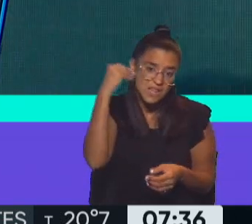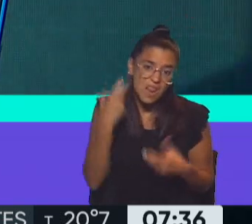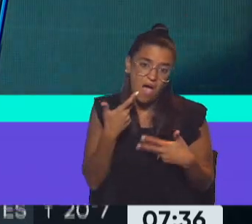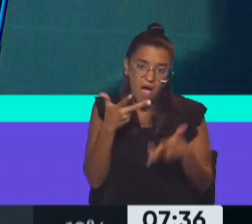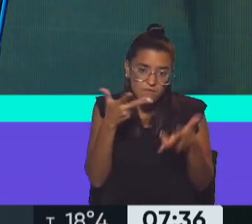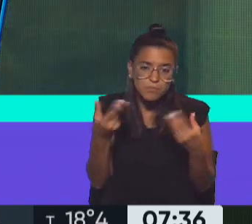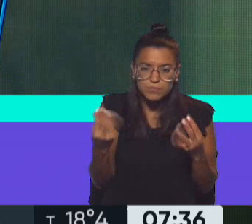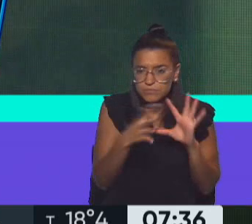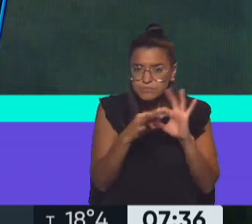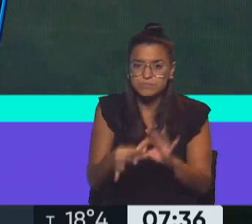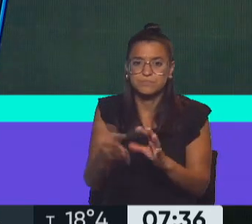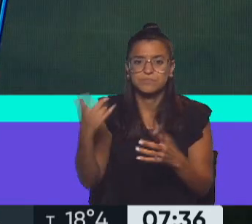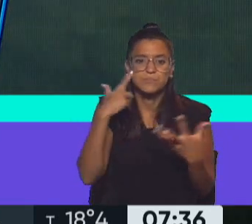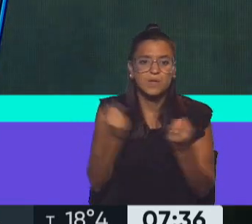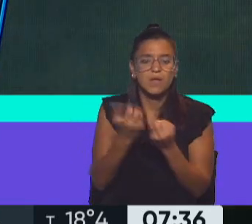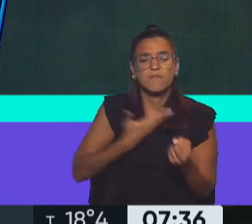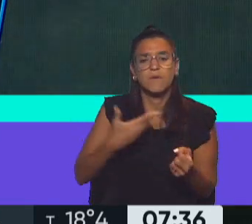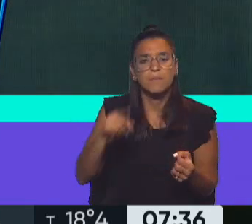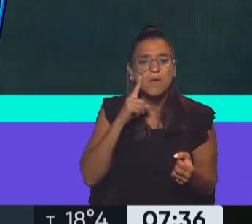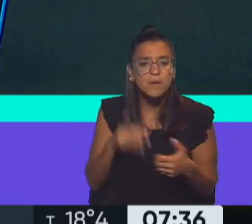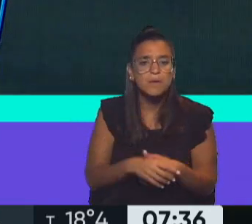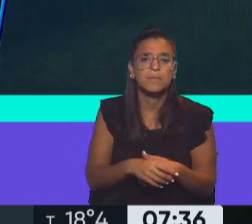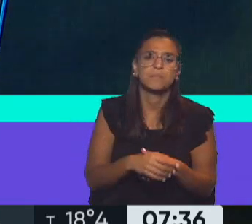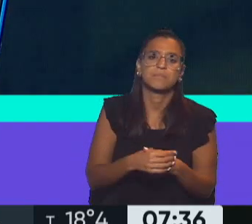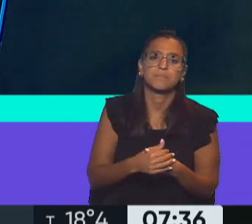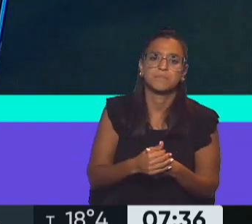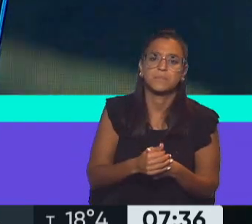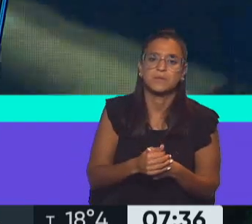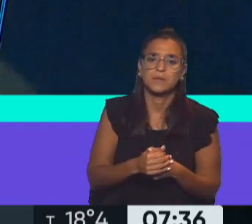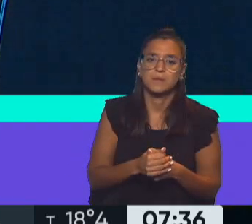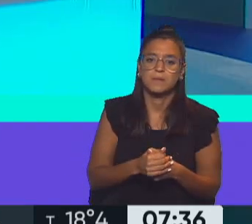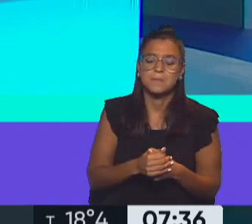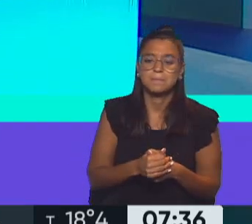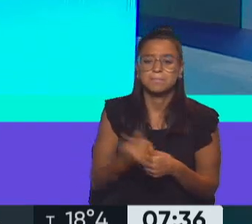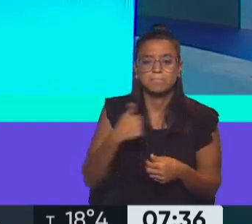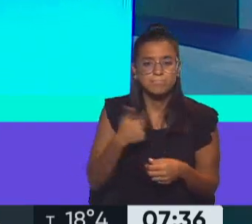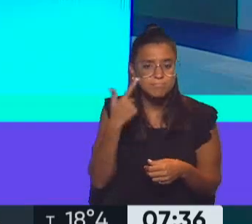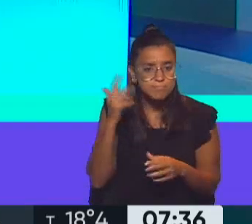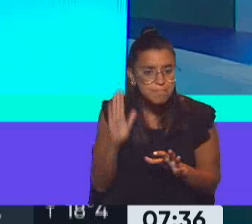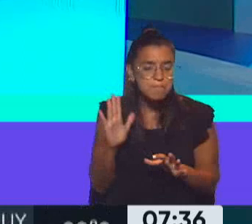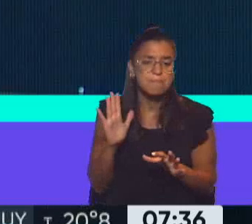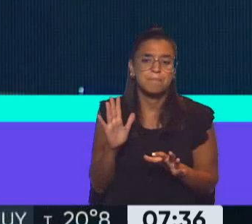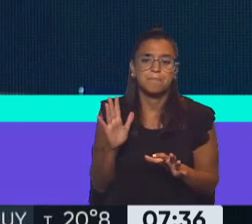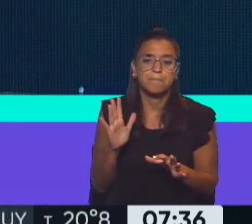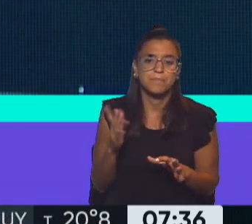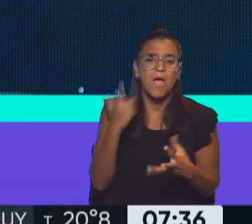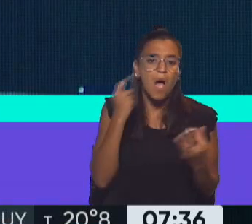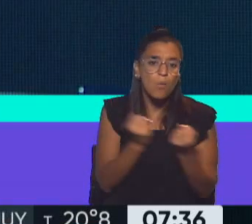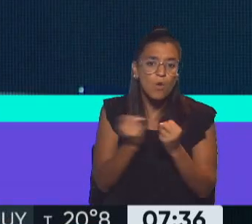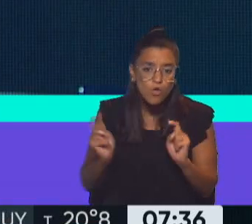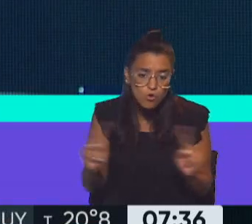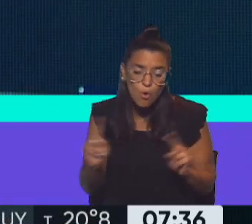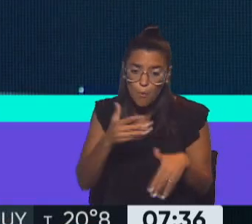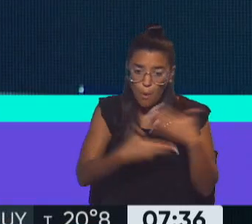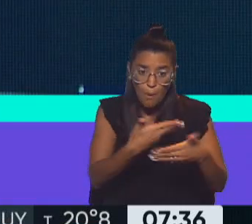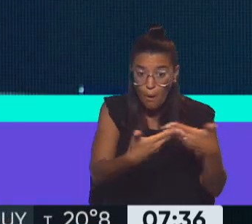tiene algo que ver con el acuerdo? Digo, ¿lo perjudica? Ahora, yo creo que el no acuerdo, ir a un